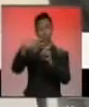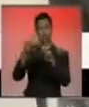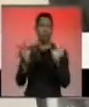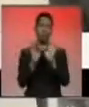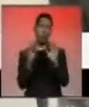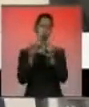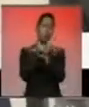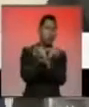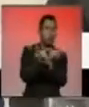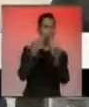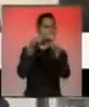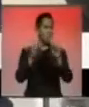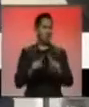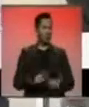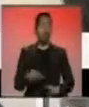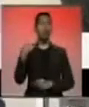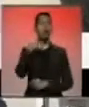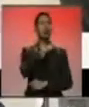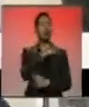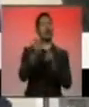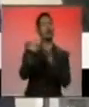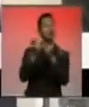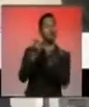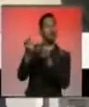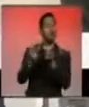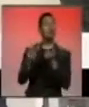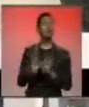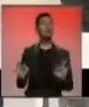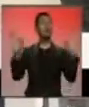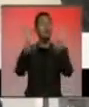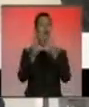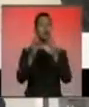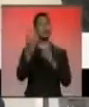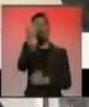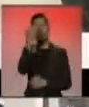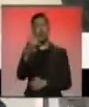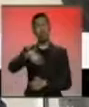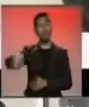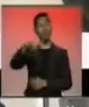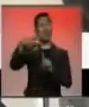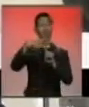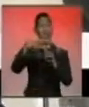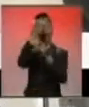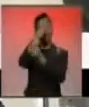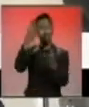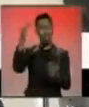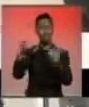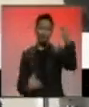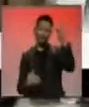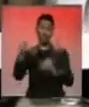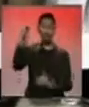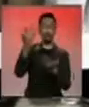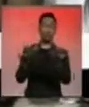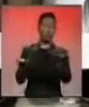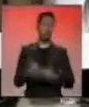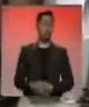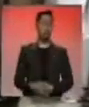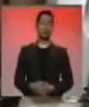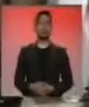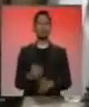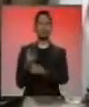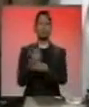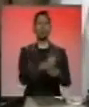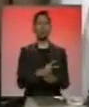digitales. Y creo que eso, si no hay un control sobre eso, generamos un desnivel en el principio de equidad en el proceso electoral. El Consejo